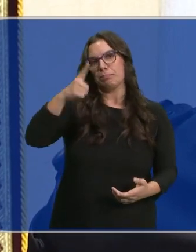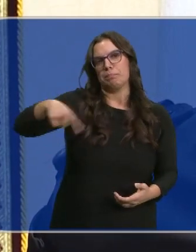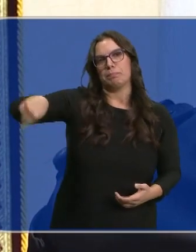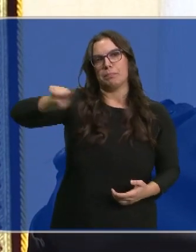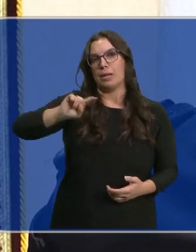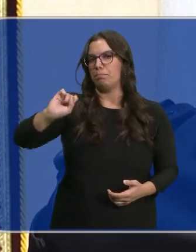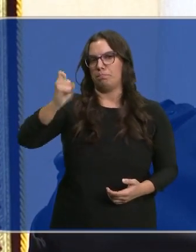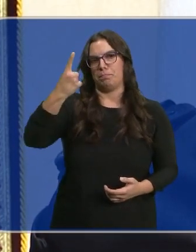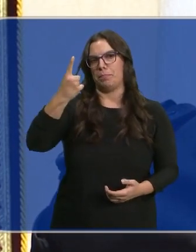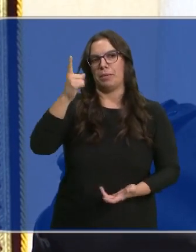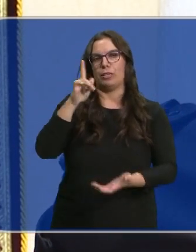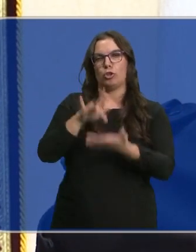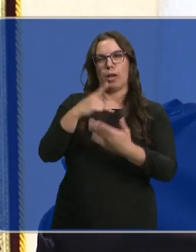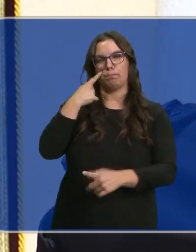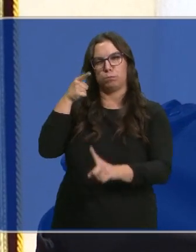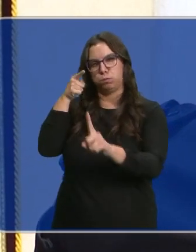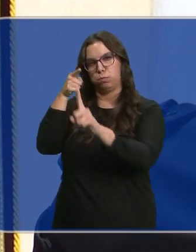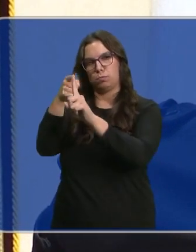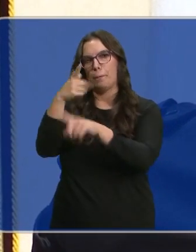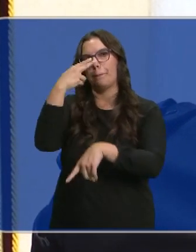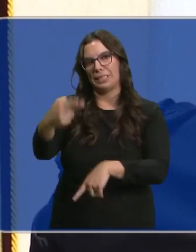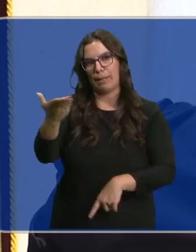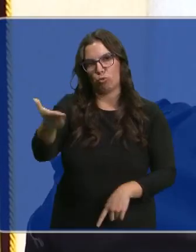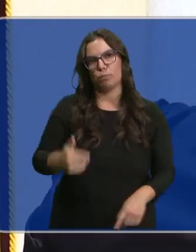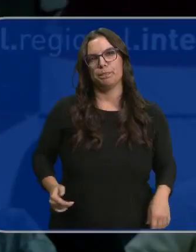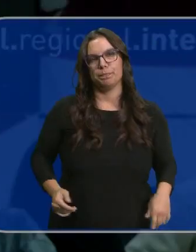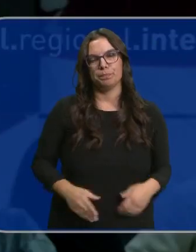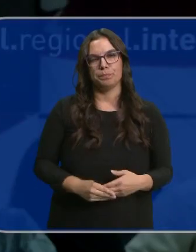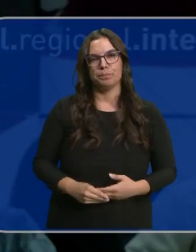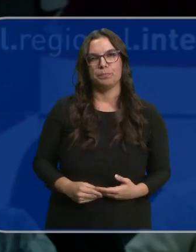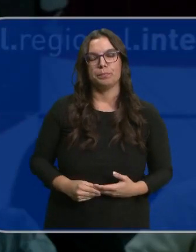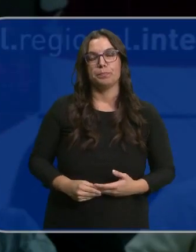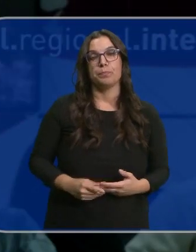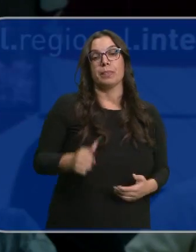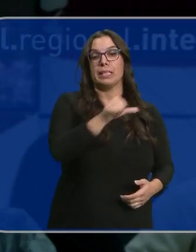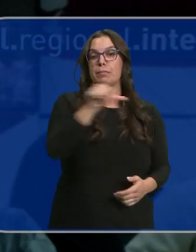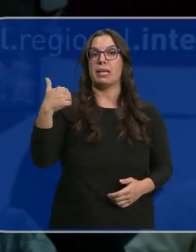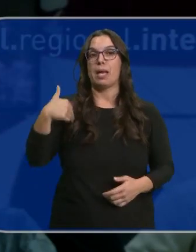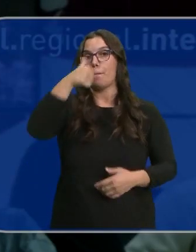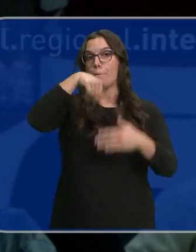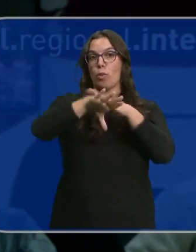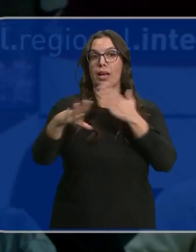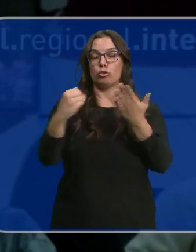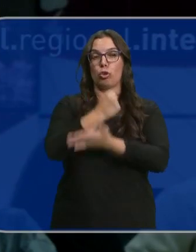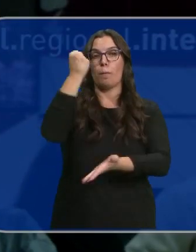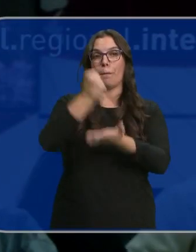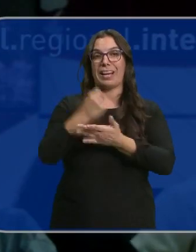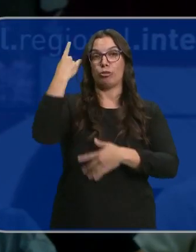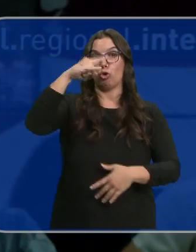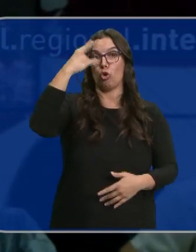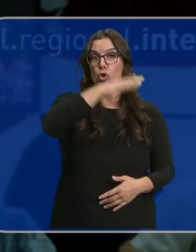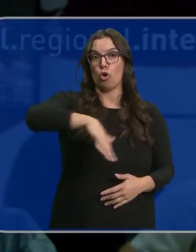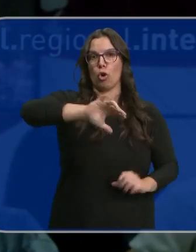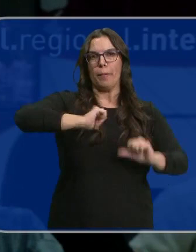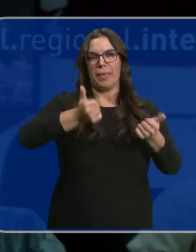que son las primeras a las que vamos a visitar. Esta semana ya todas las bodegas de la denominación de origen Toro